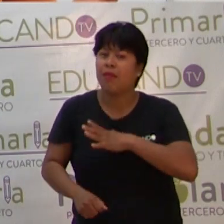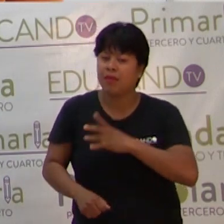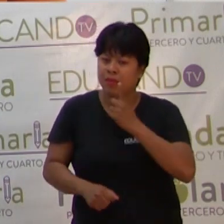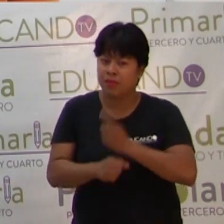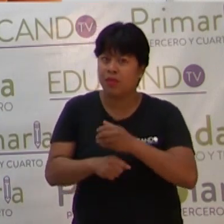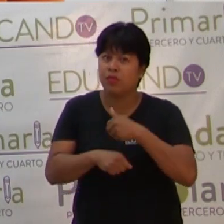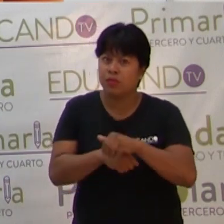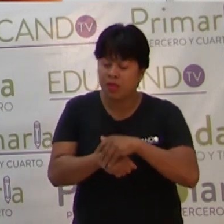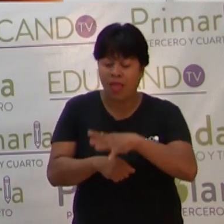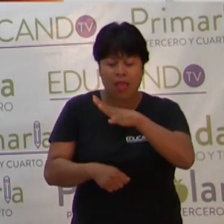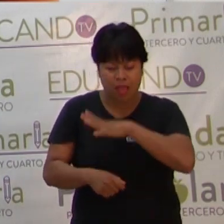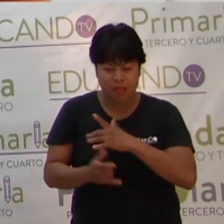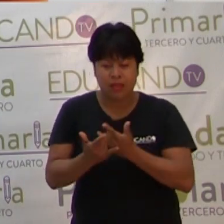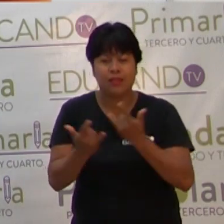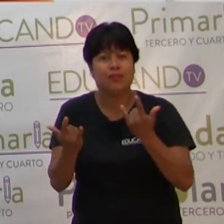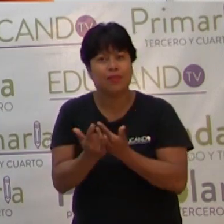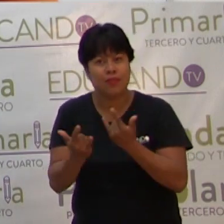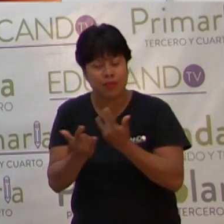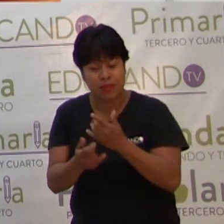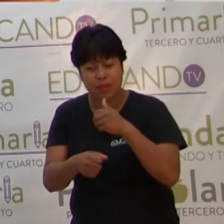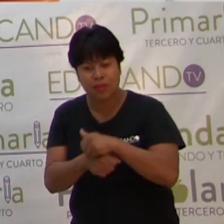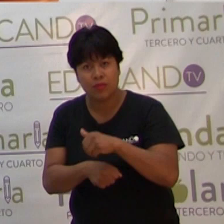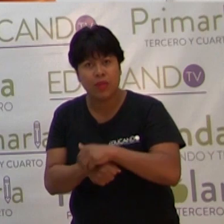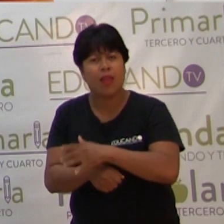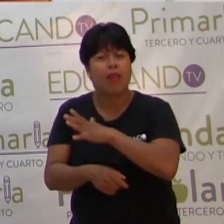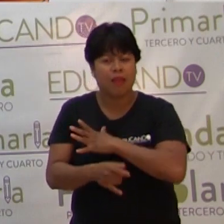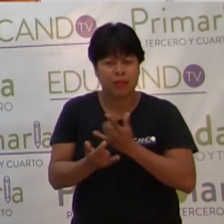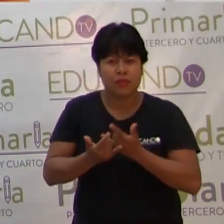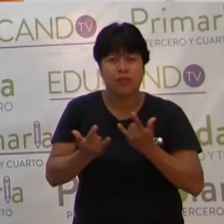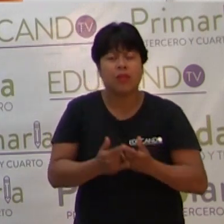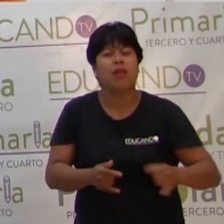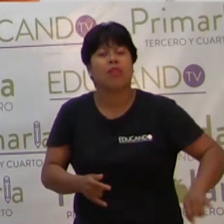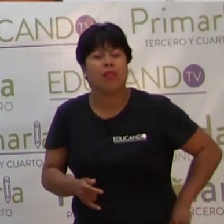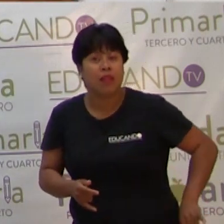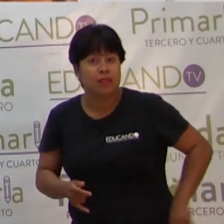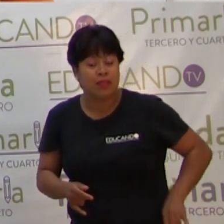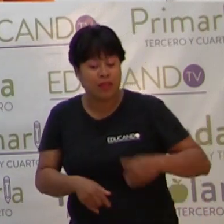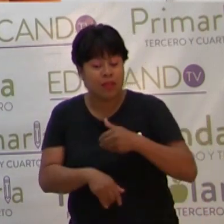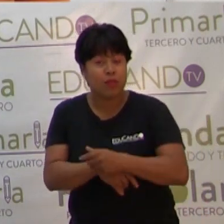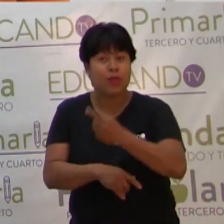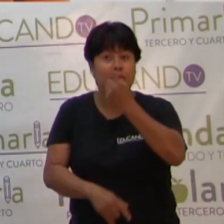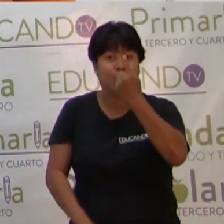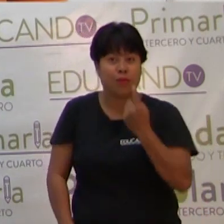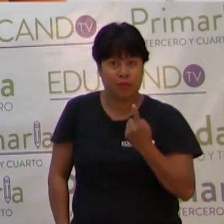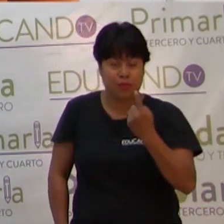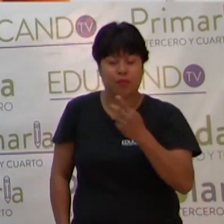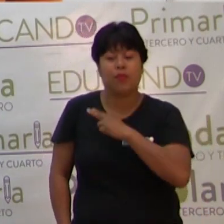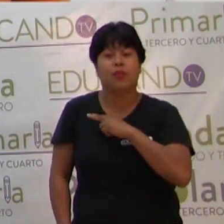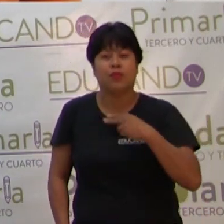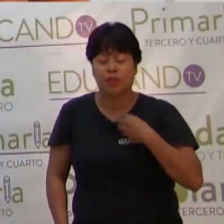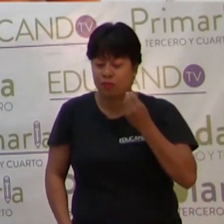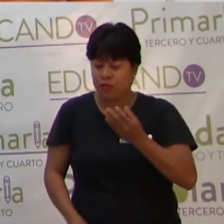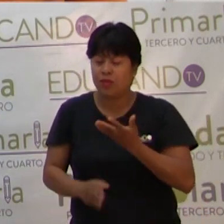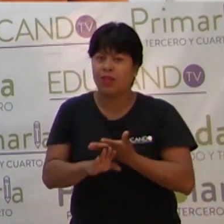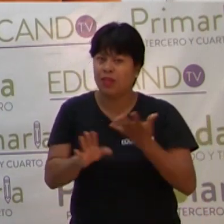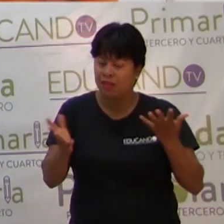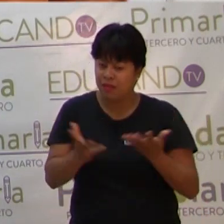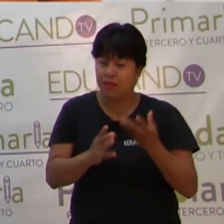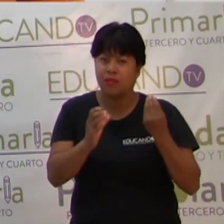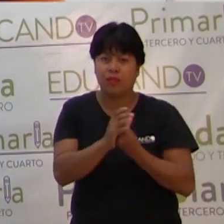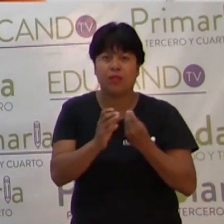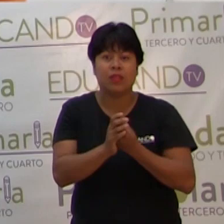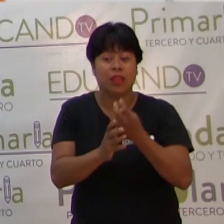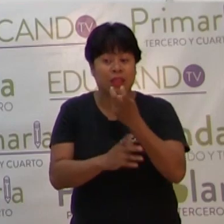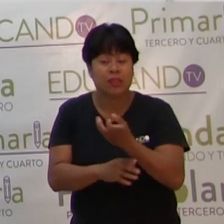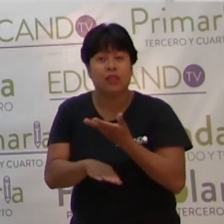hay una historia de los números y hay una historia también muy interesante del número 1 y que lo hemos destacado en muchas de estas sesiones, que es el número